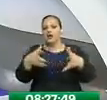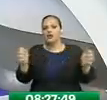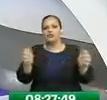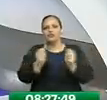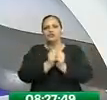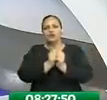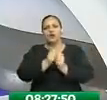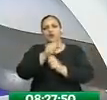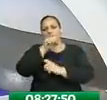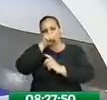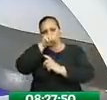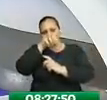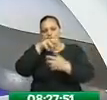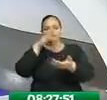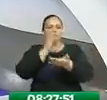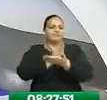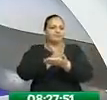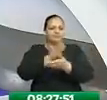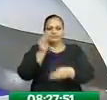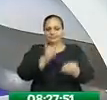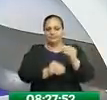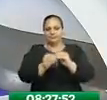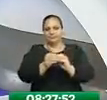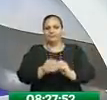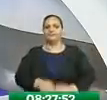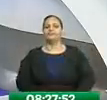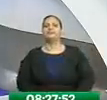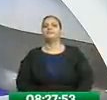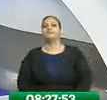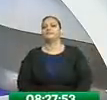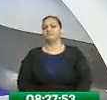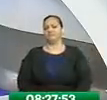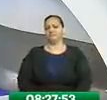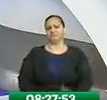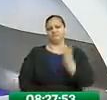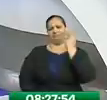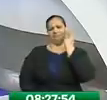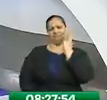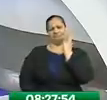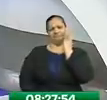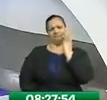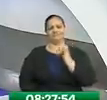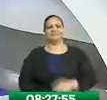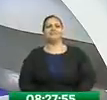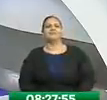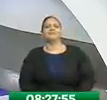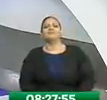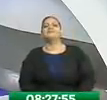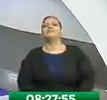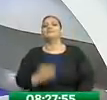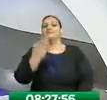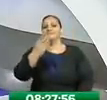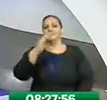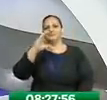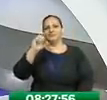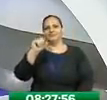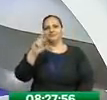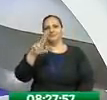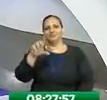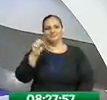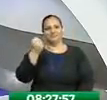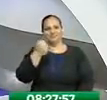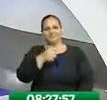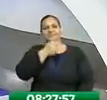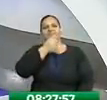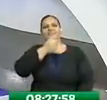tenemos aquí a nuestro amigo Carlos Julio Gourmet. Ahora es la una comida rica y se instala. Ahora es ya no come así como, sí, como Chiquilín come chancho, ya